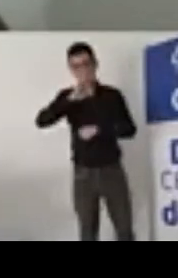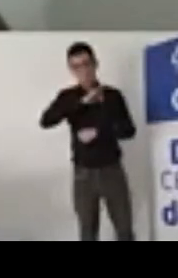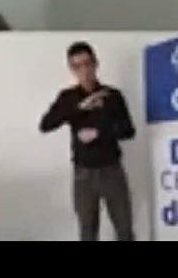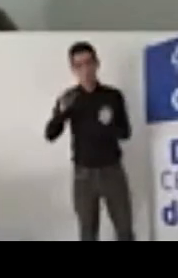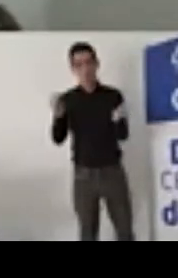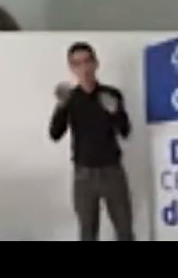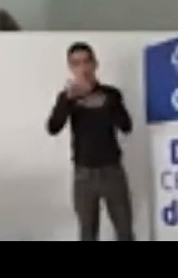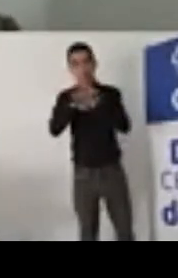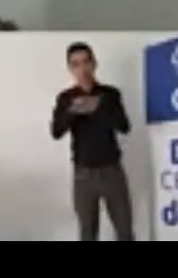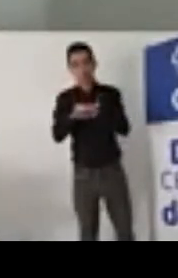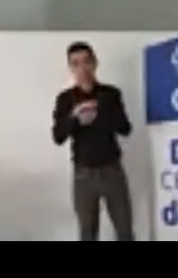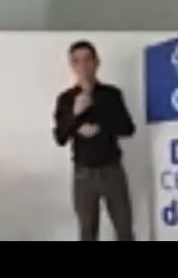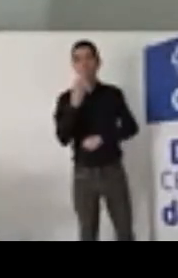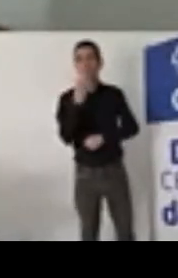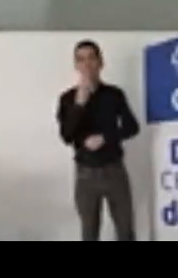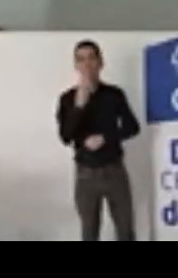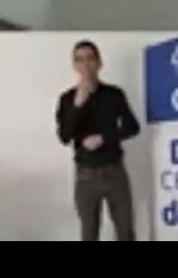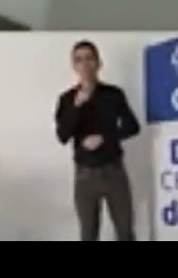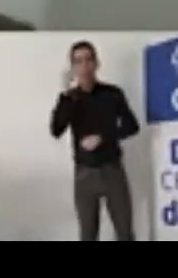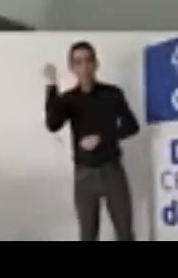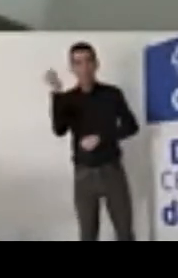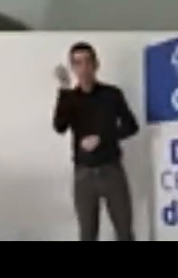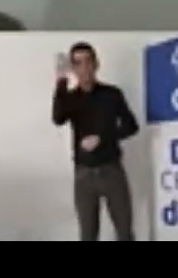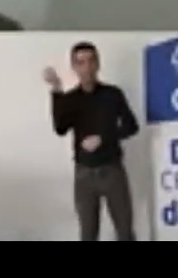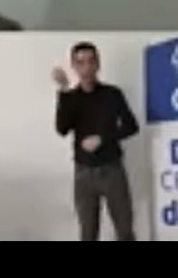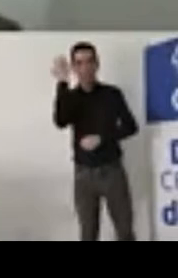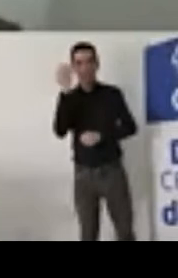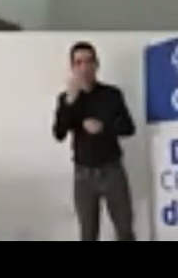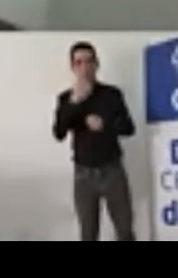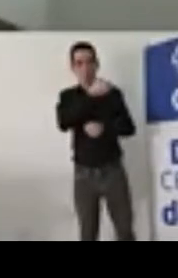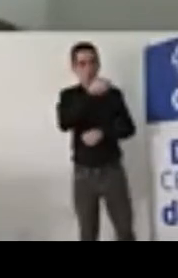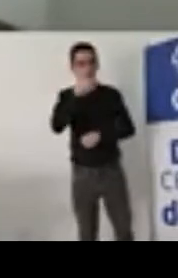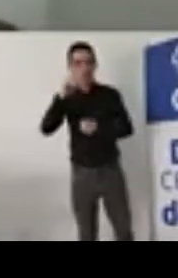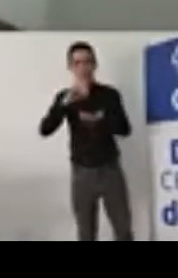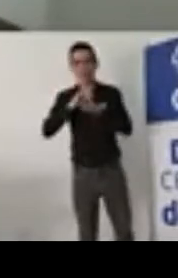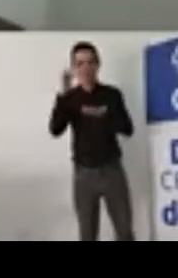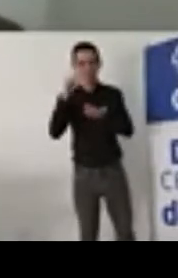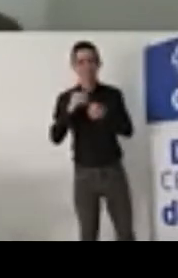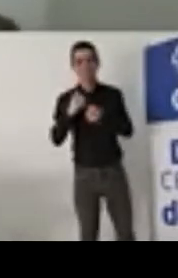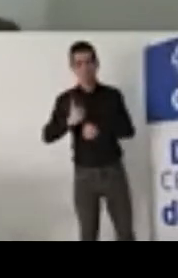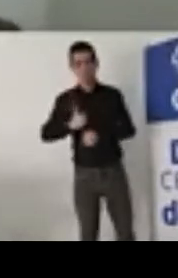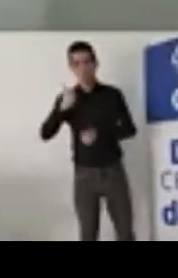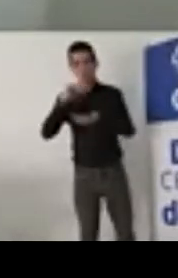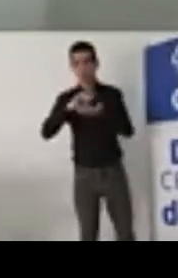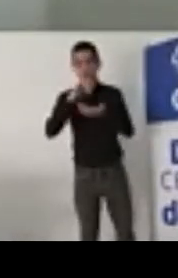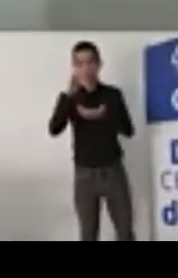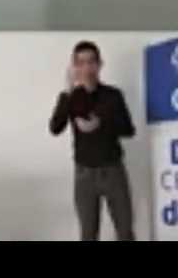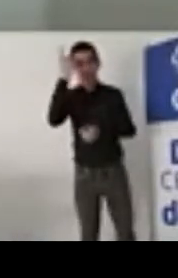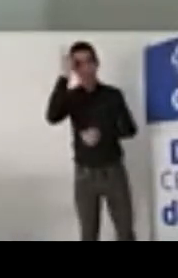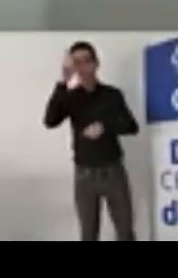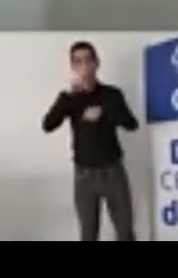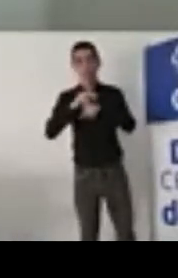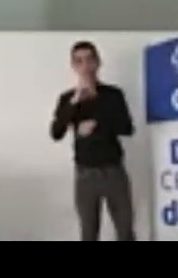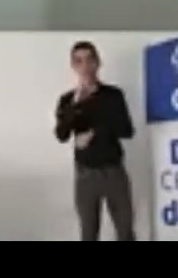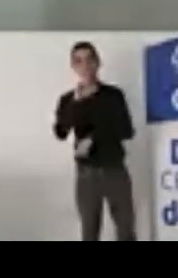evento. Agradezco y saludo a la directora Cristina Rodríguez como motor de este evento,